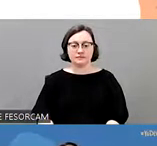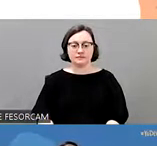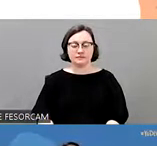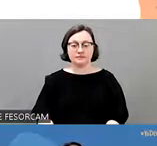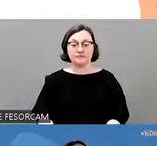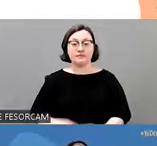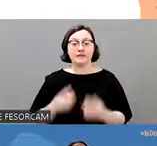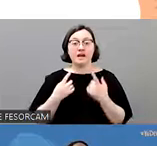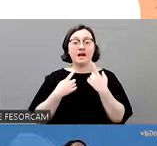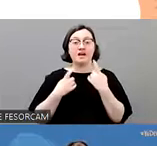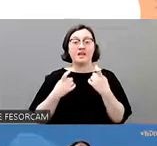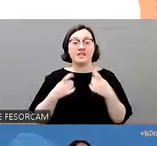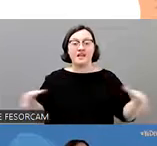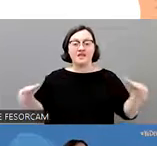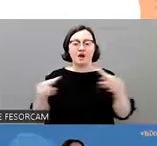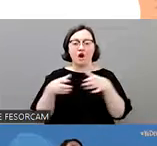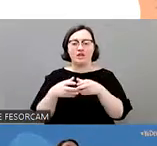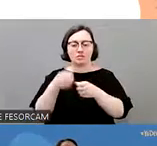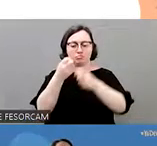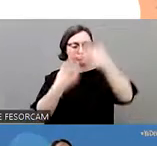las necesidades del colectivo.